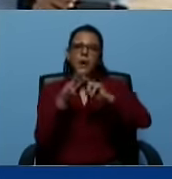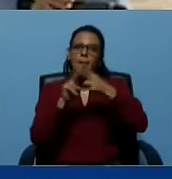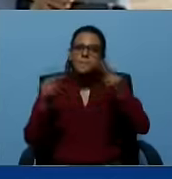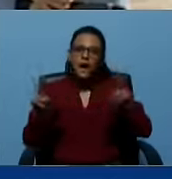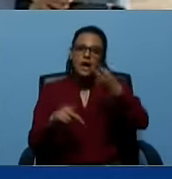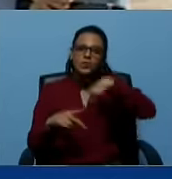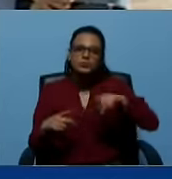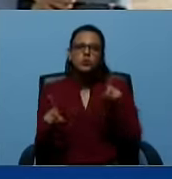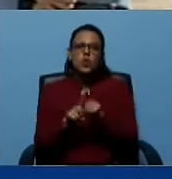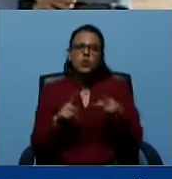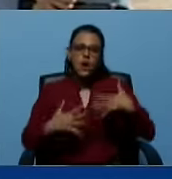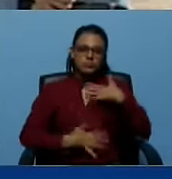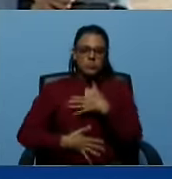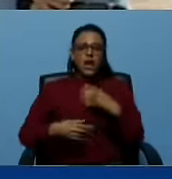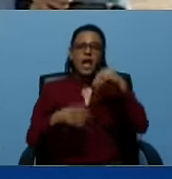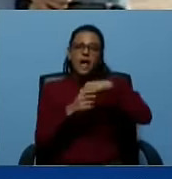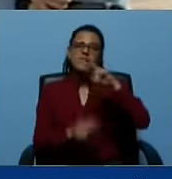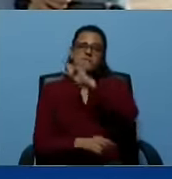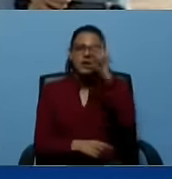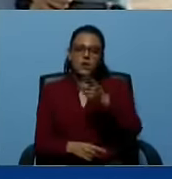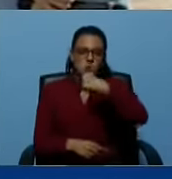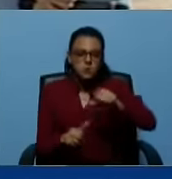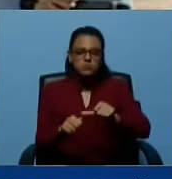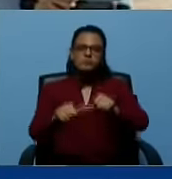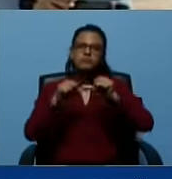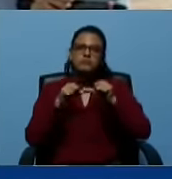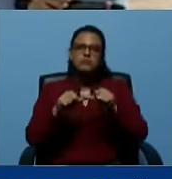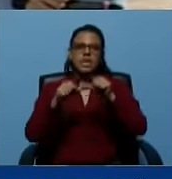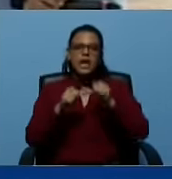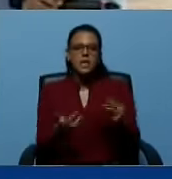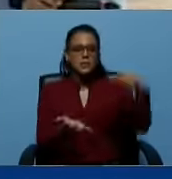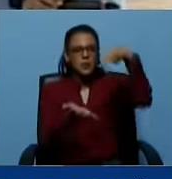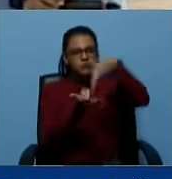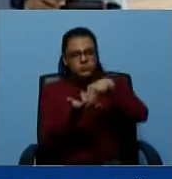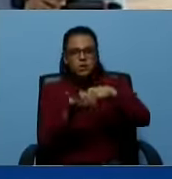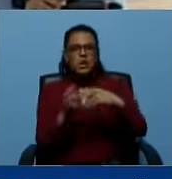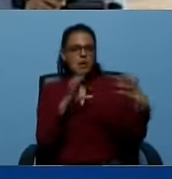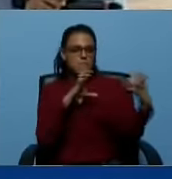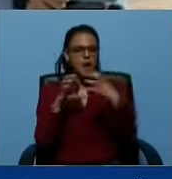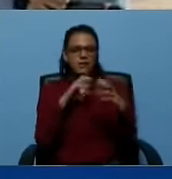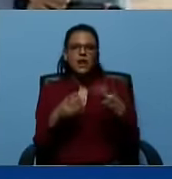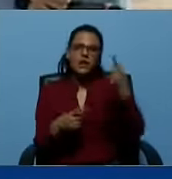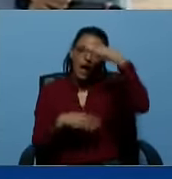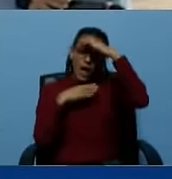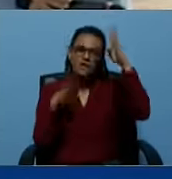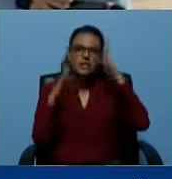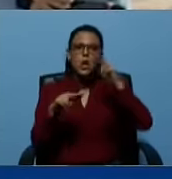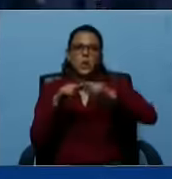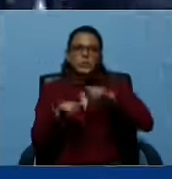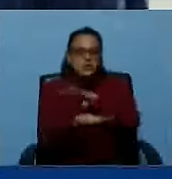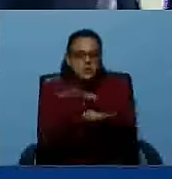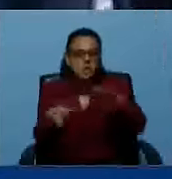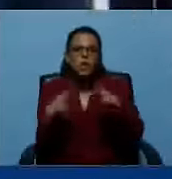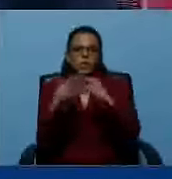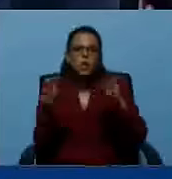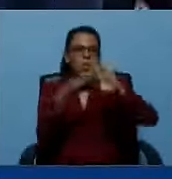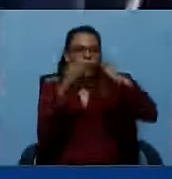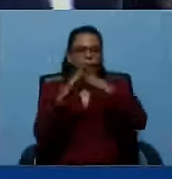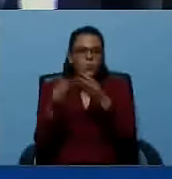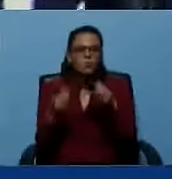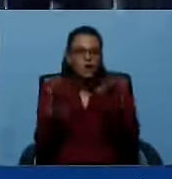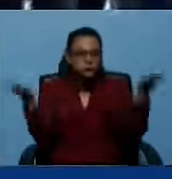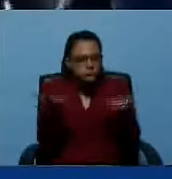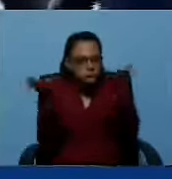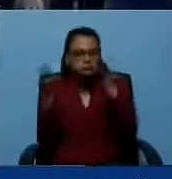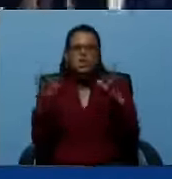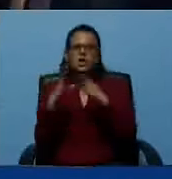de nuestra gloriosa Venezuela. Seguimos aquí, en pie de lucha, en batalla, para atender a nuestros niños y niñas desde cada comunidad,